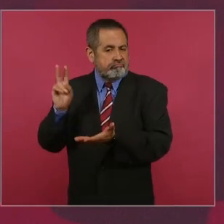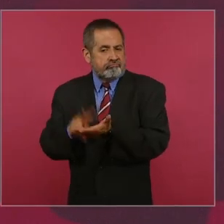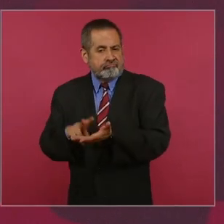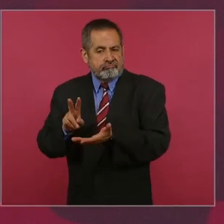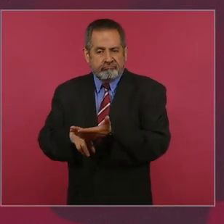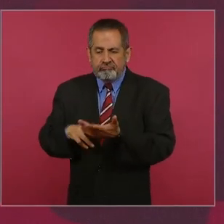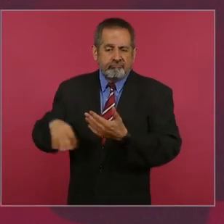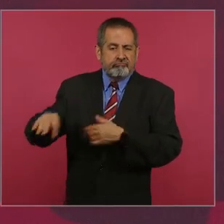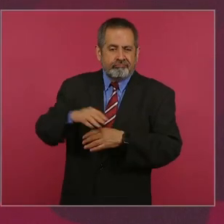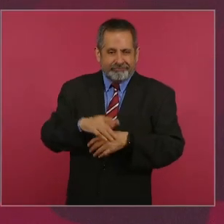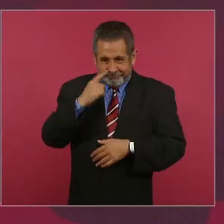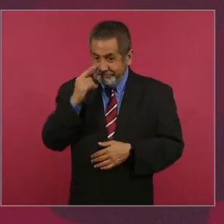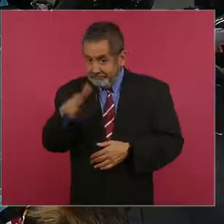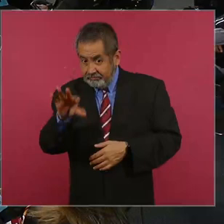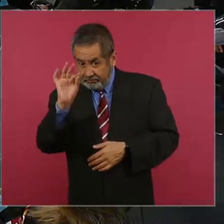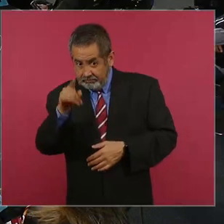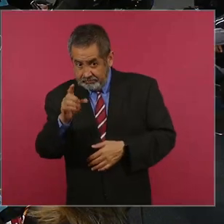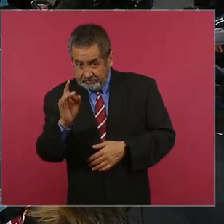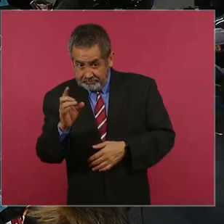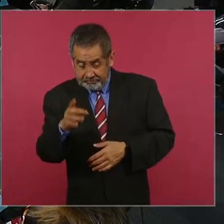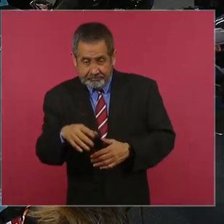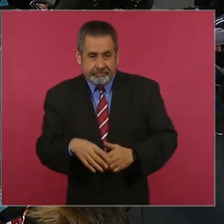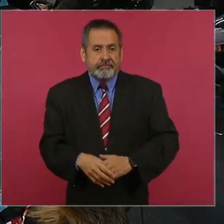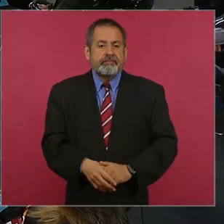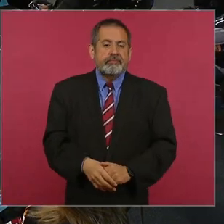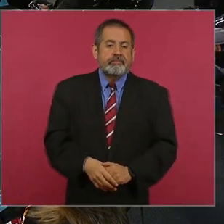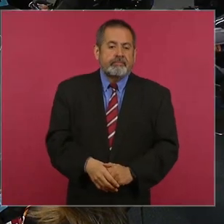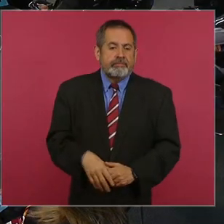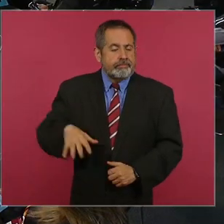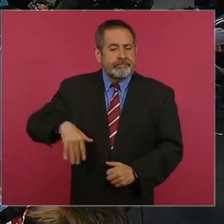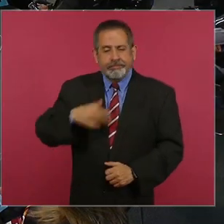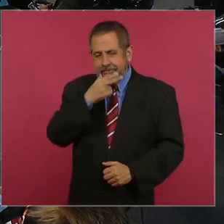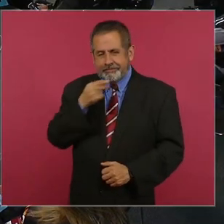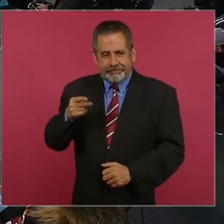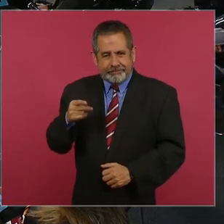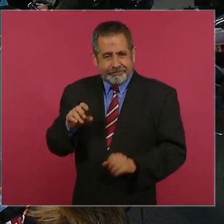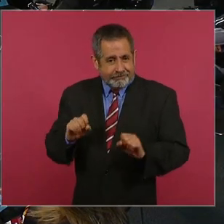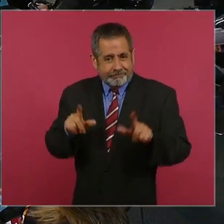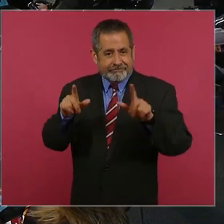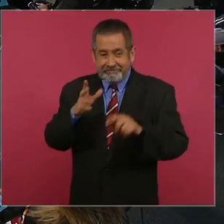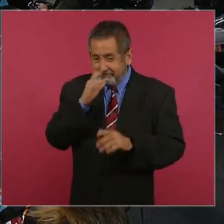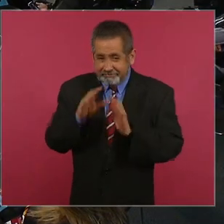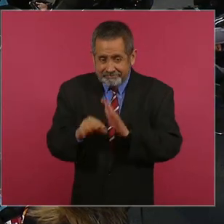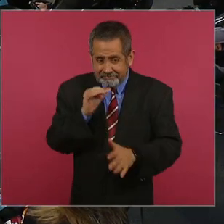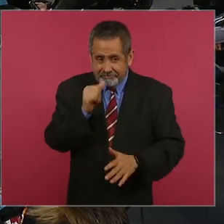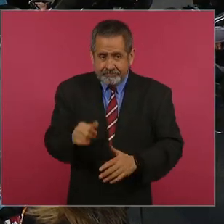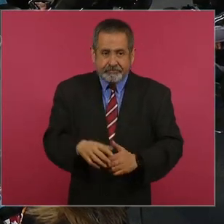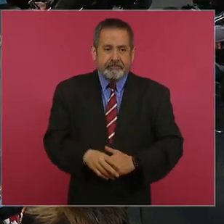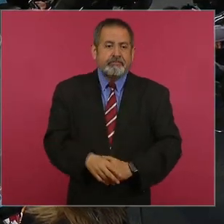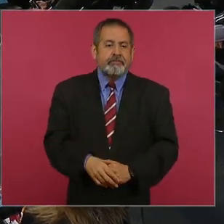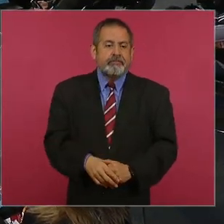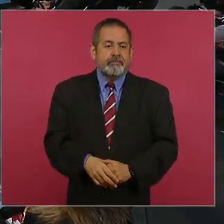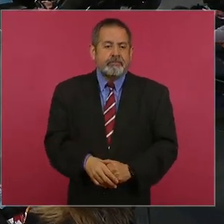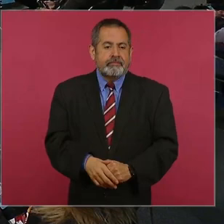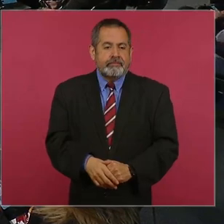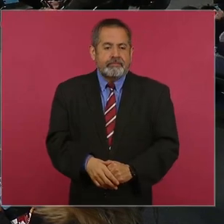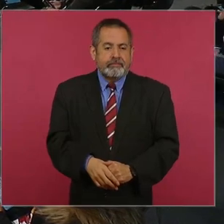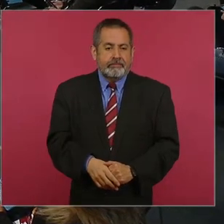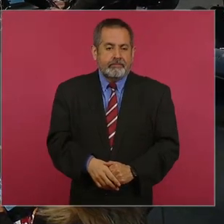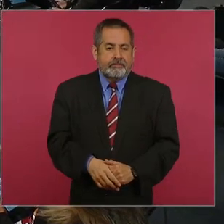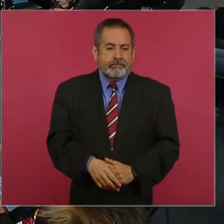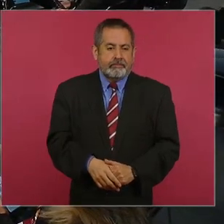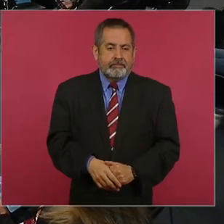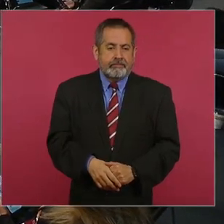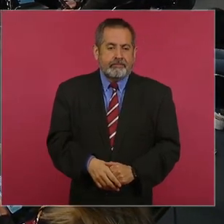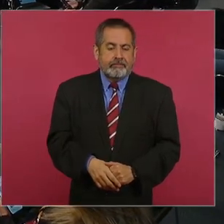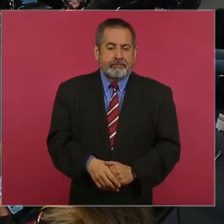a ver si no está lo de este señor no lo he encontrado no sé pero tiene varios sobre los